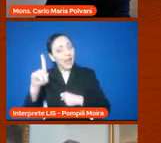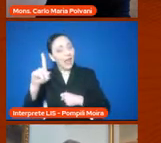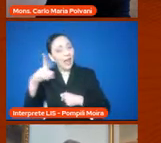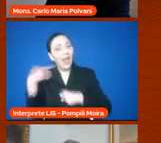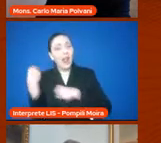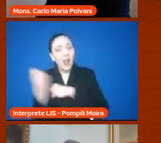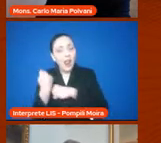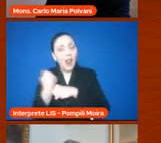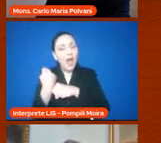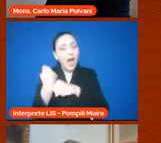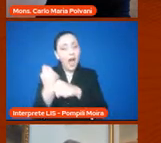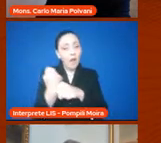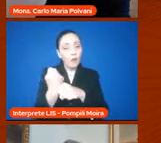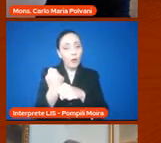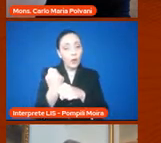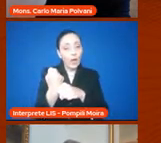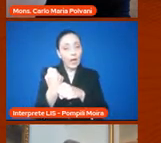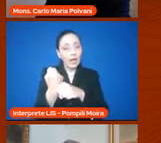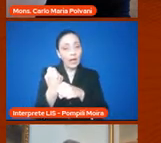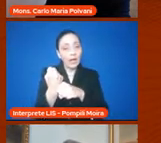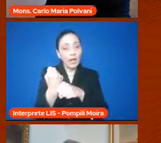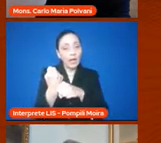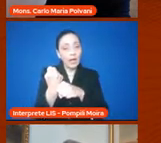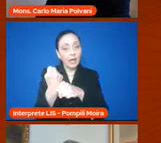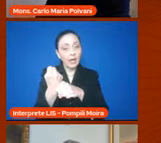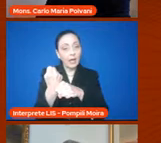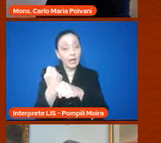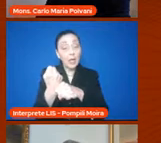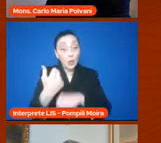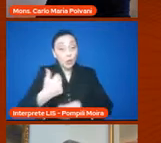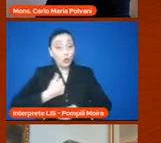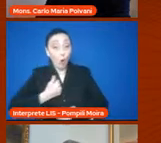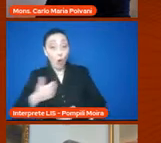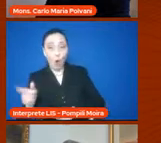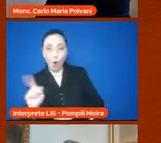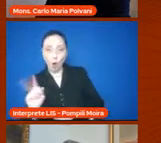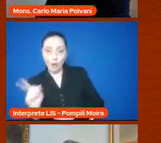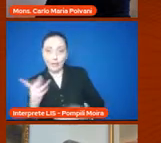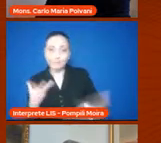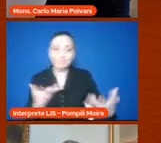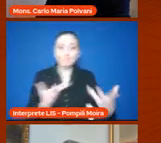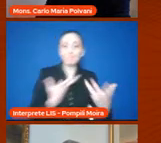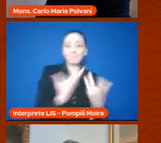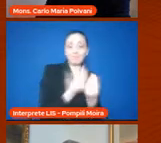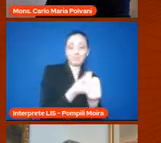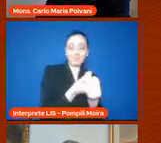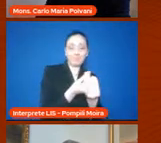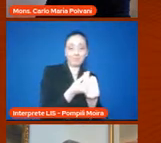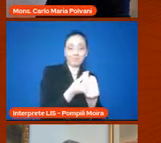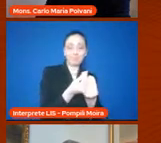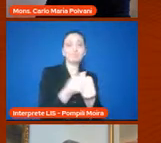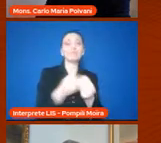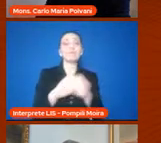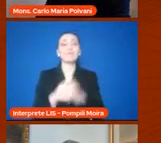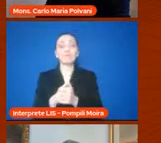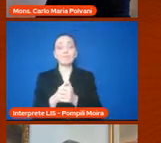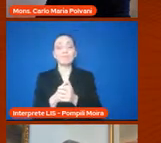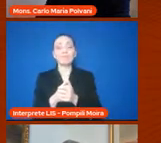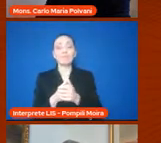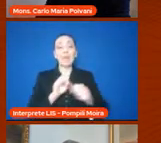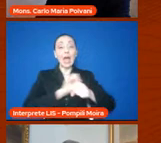solo. La adversidad que estamos viviendo con la pandemia y que ya en el